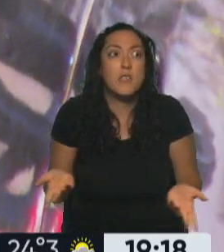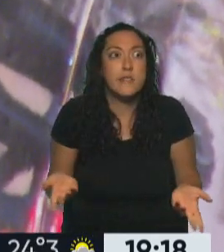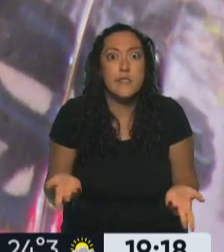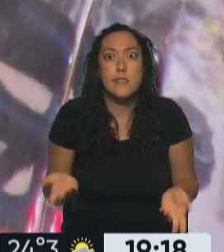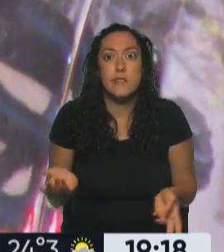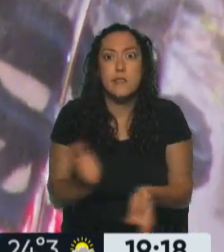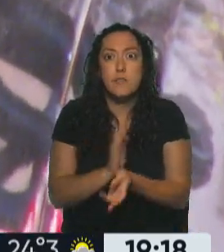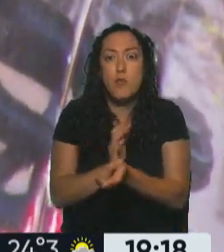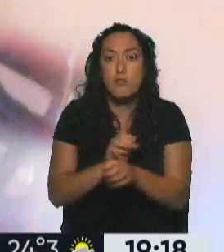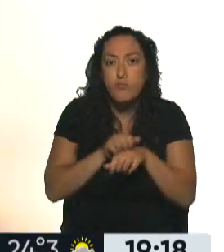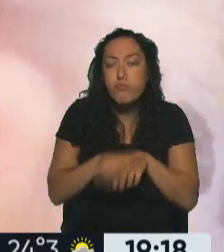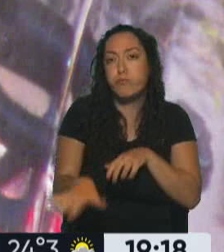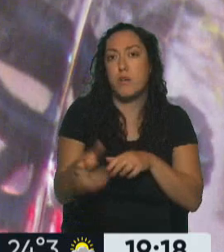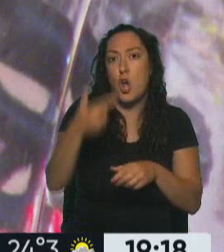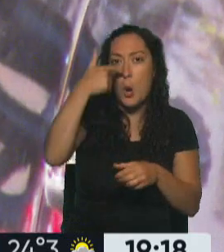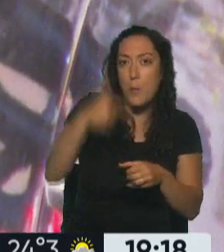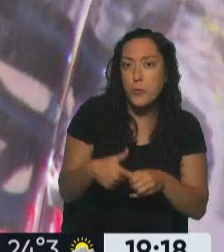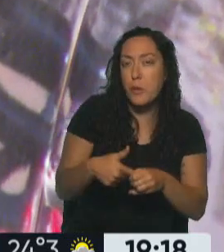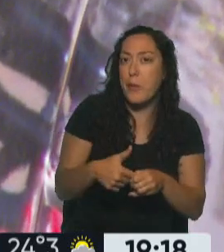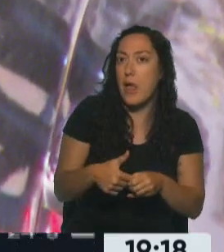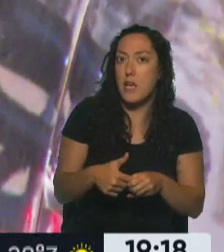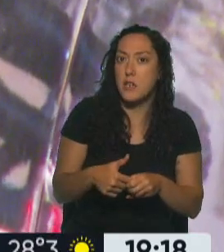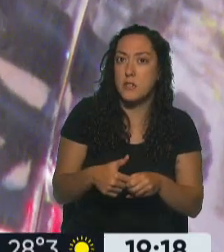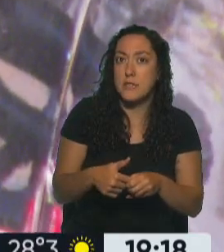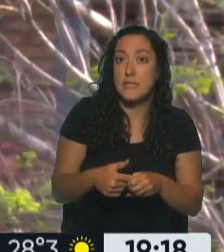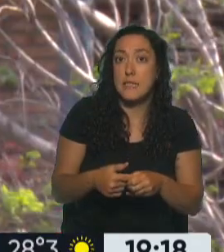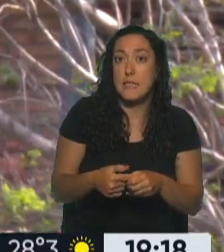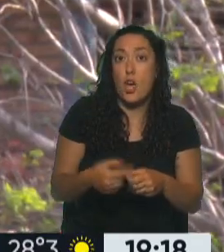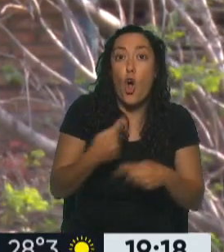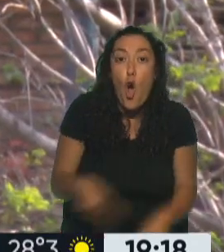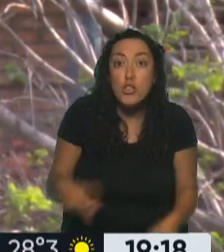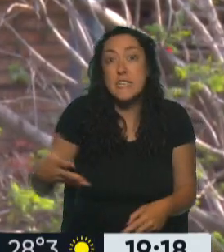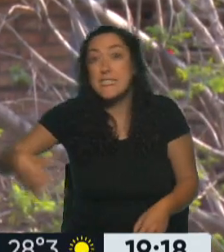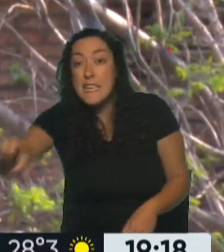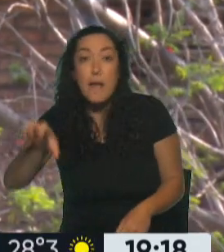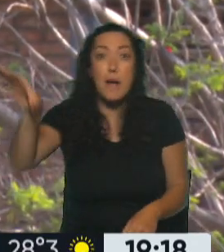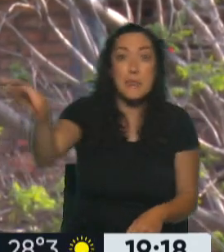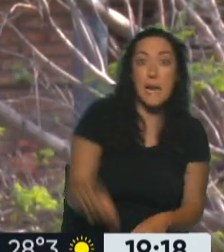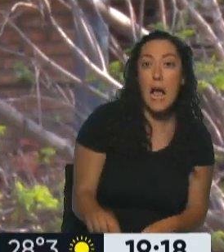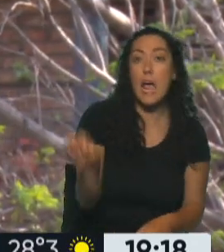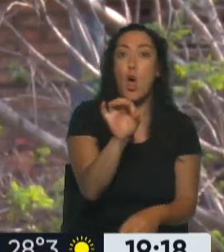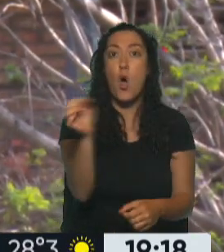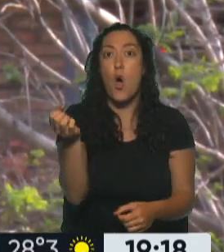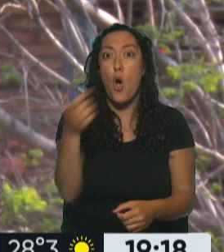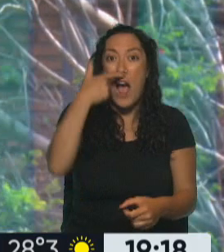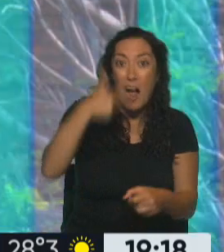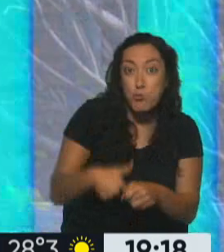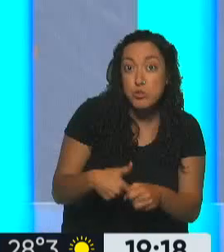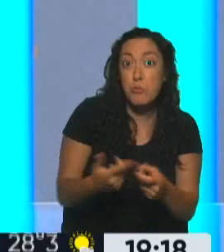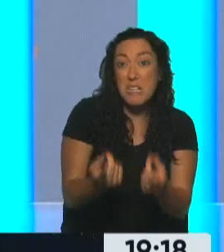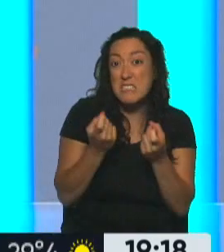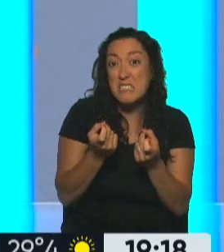que es el precio de los combustibles, porque prácticamente todo lo que se transporta o que utiliza combustión